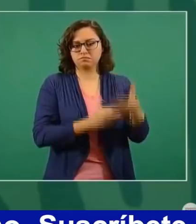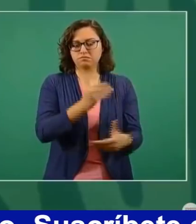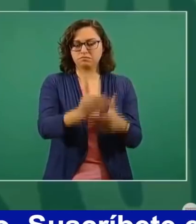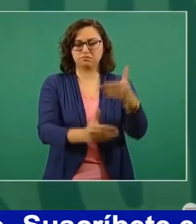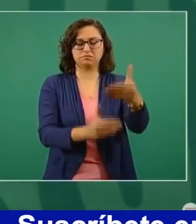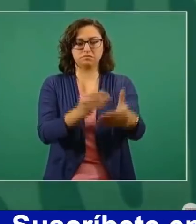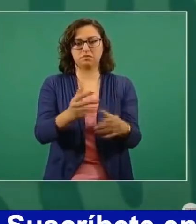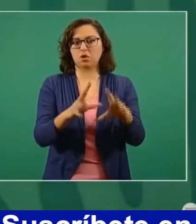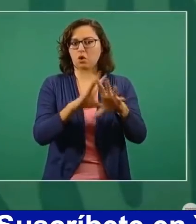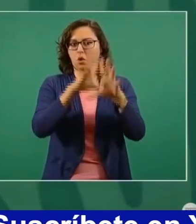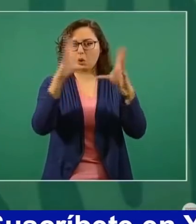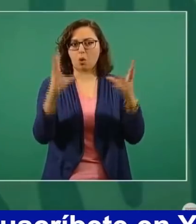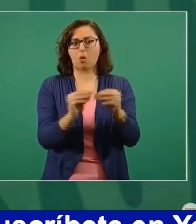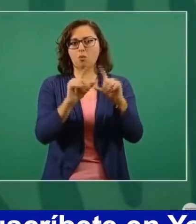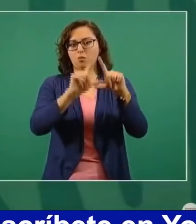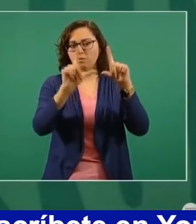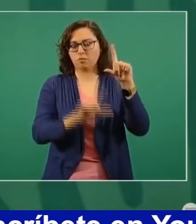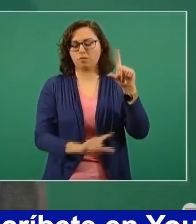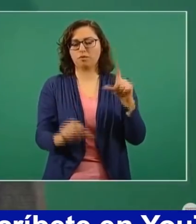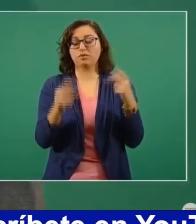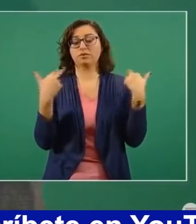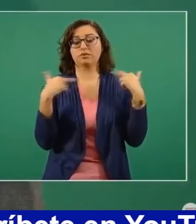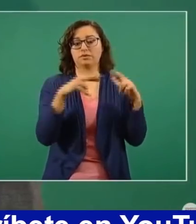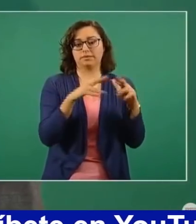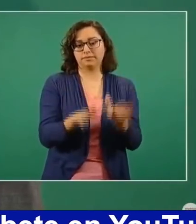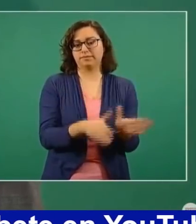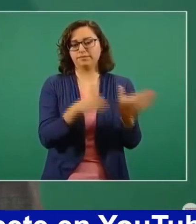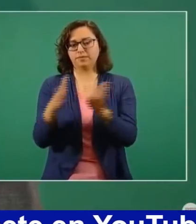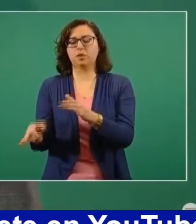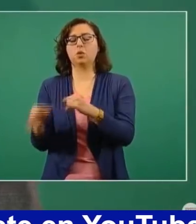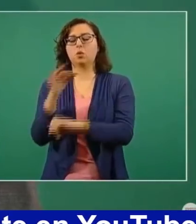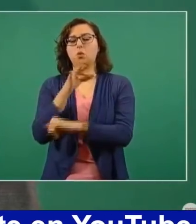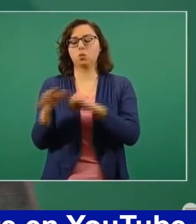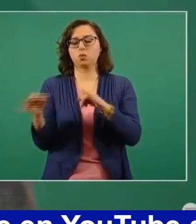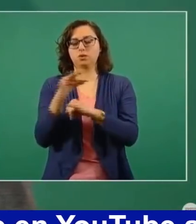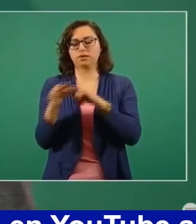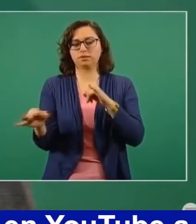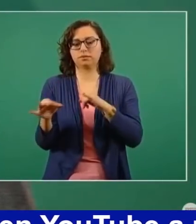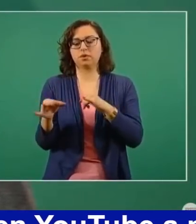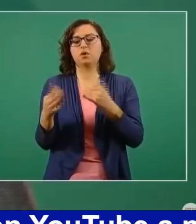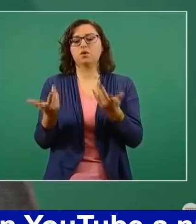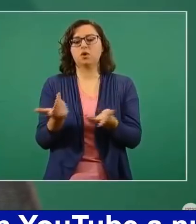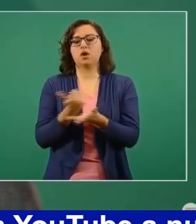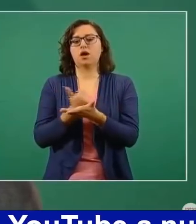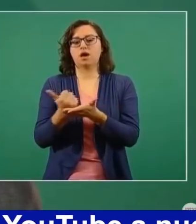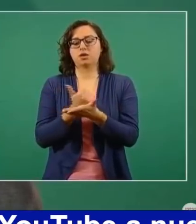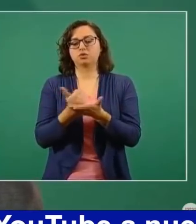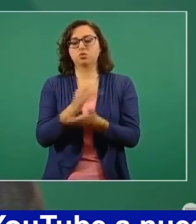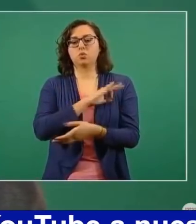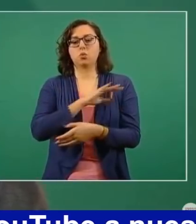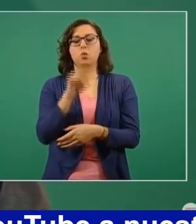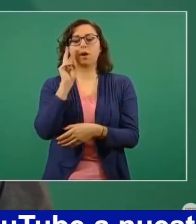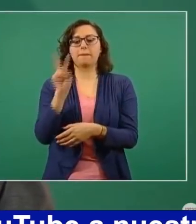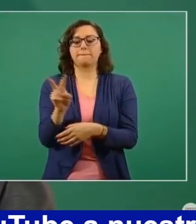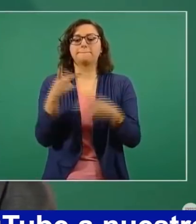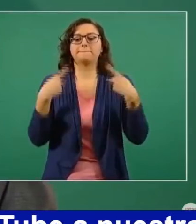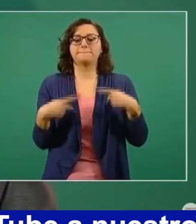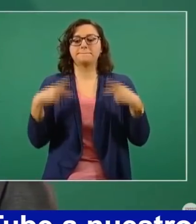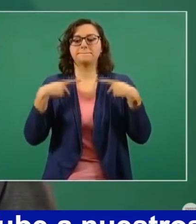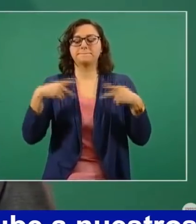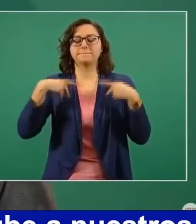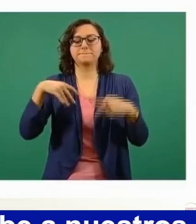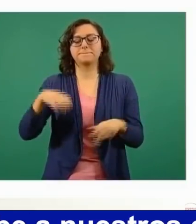hasta cubrir todo el personal educativo. Y en el último renglón, lo que está en color azul, la suma de personas